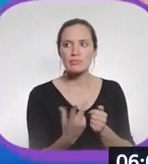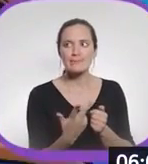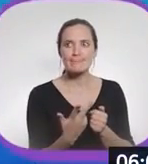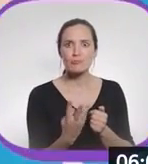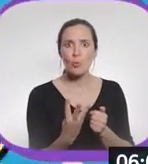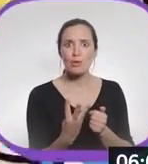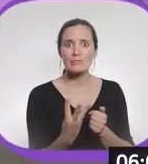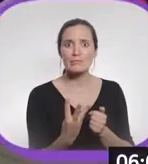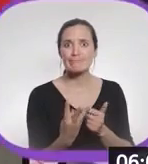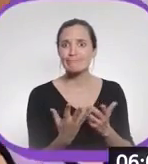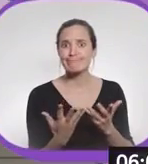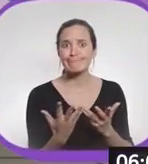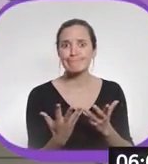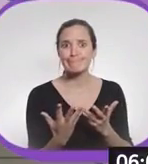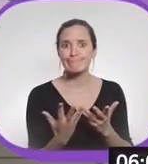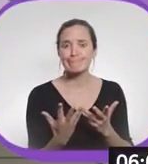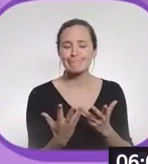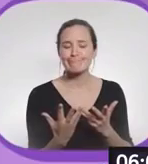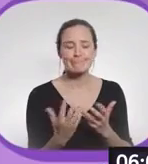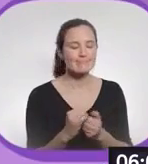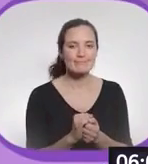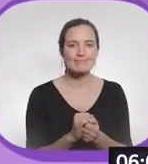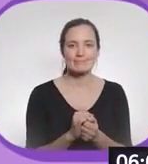¡Uno, dos, tres, cuatro!